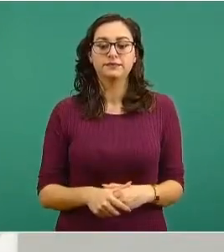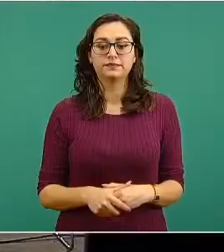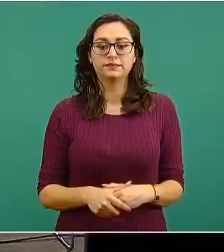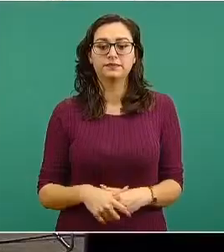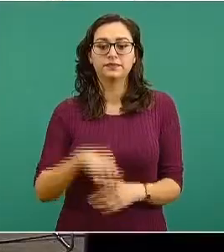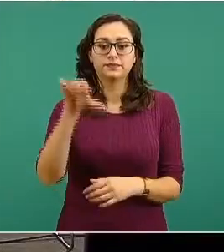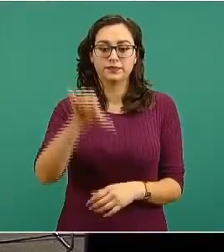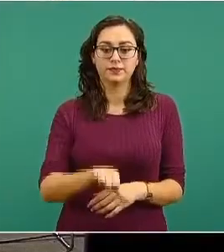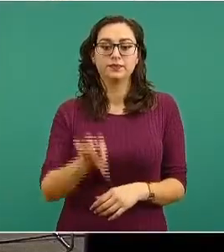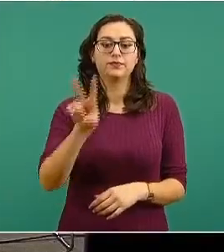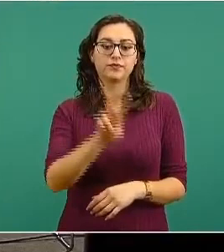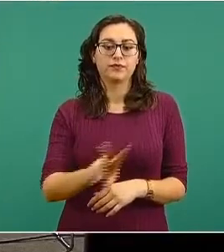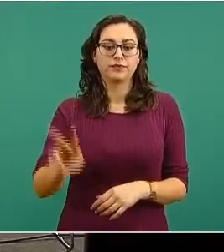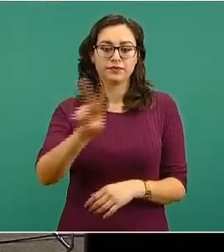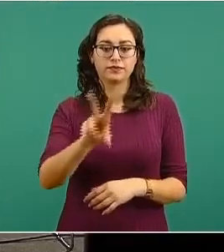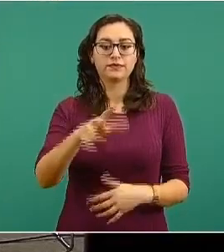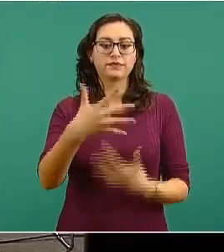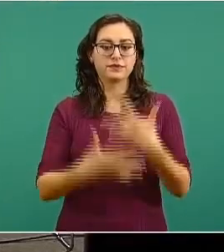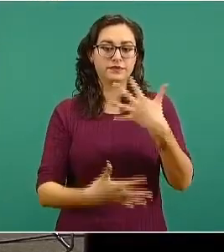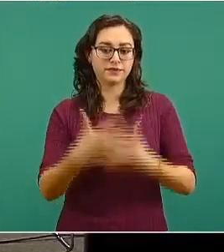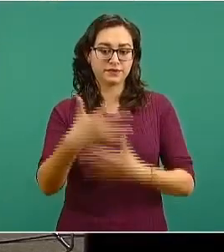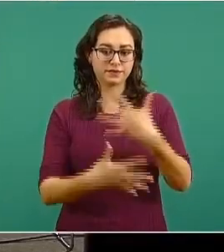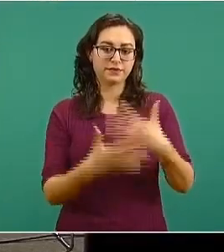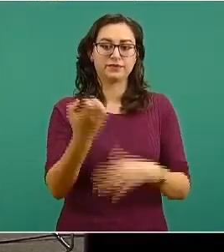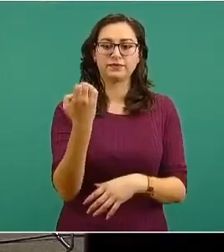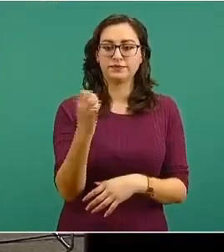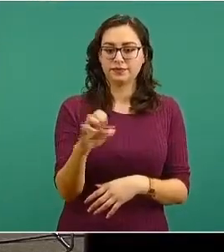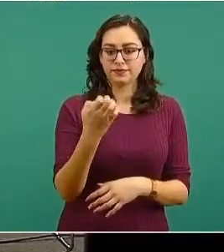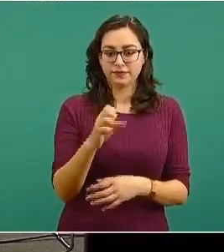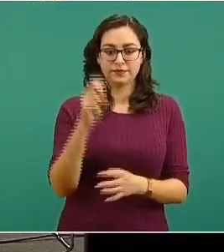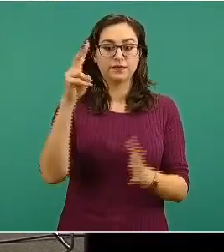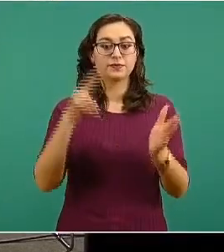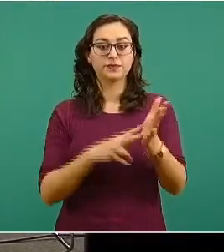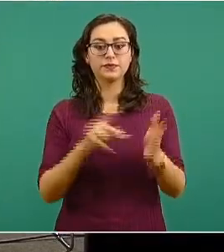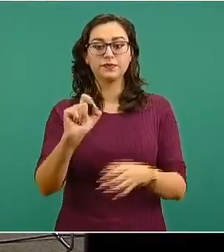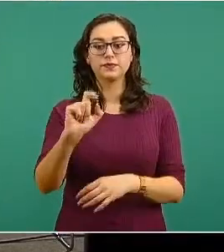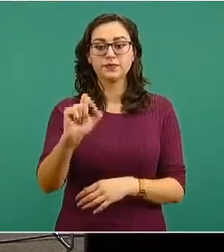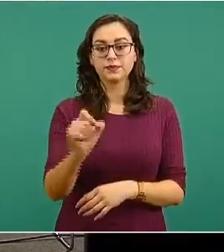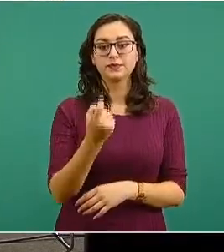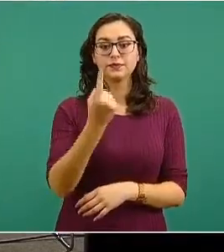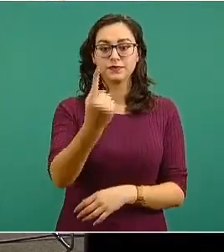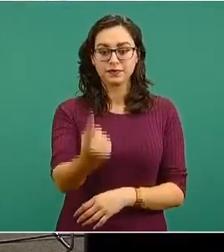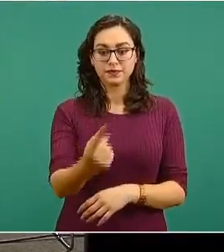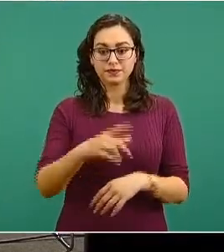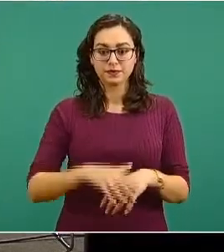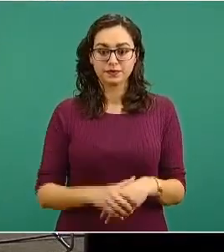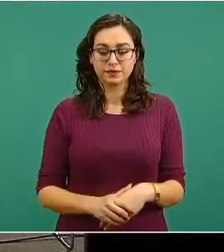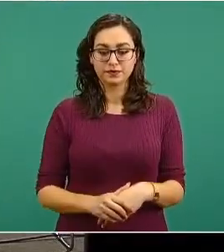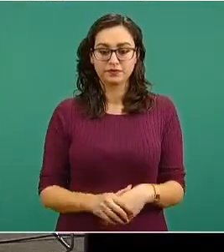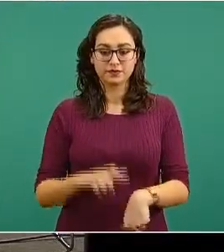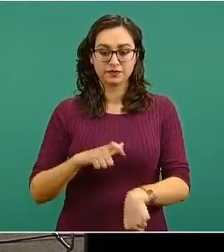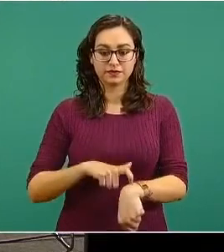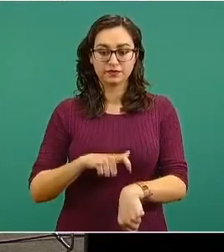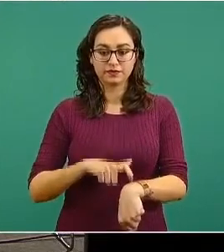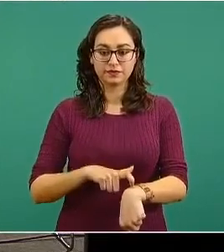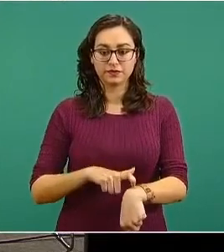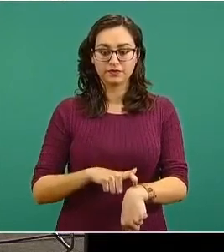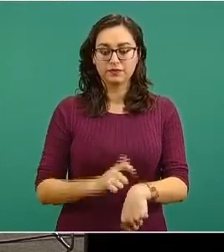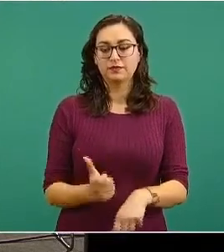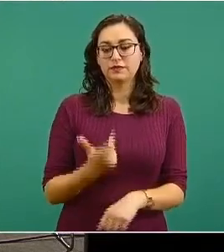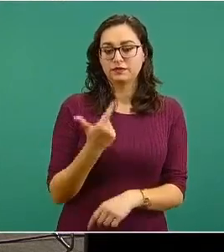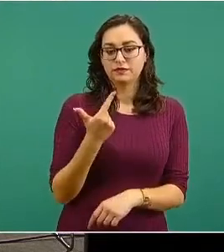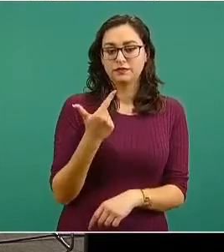Hoy es viernes 15 de enero del 2021, son las